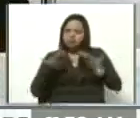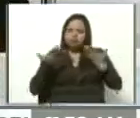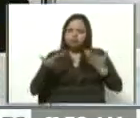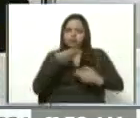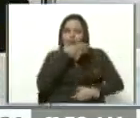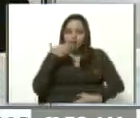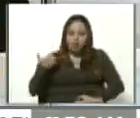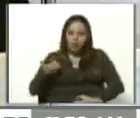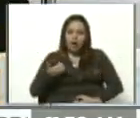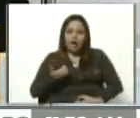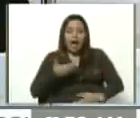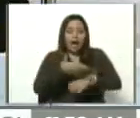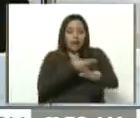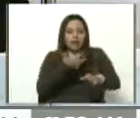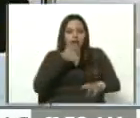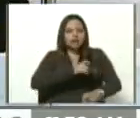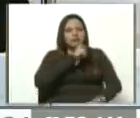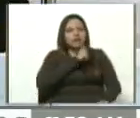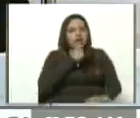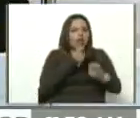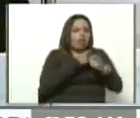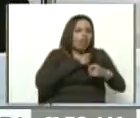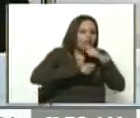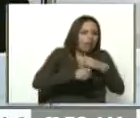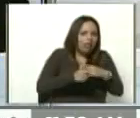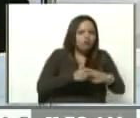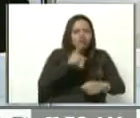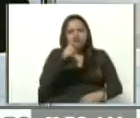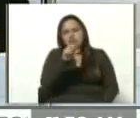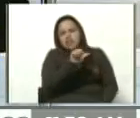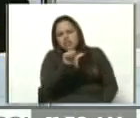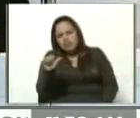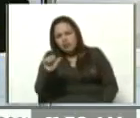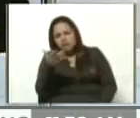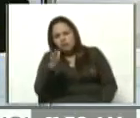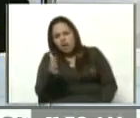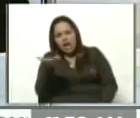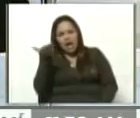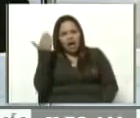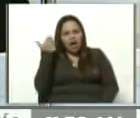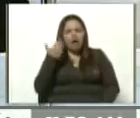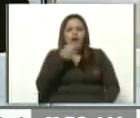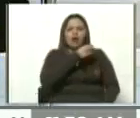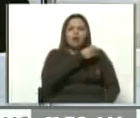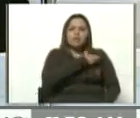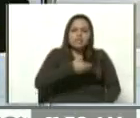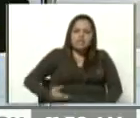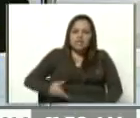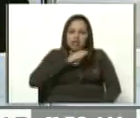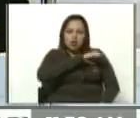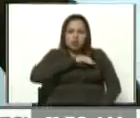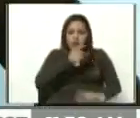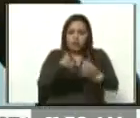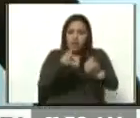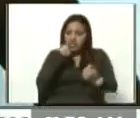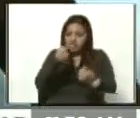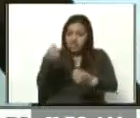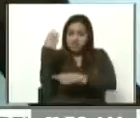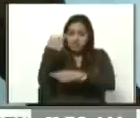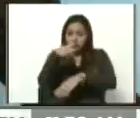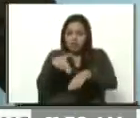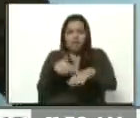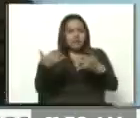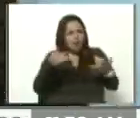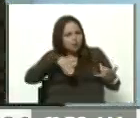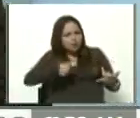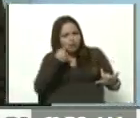recesión, ya se tocó fondo. Yo le preguntaba, teníamos aquí algunas semanas al presidente de la Comisión de Finanzas, Jesús Faría, de la Asamblea Nacional, y yo le decía, bueno, ya entonces